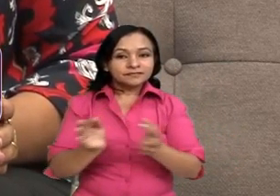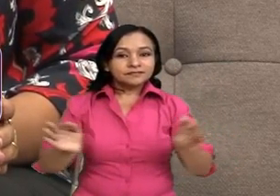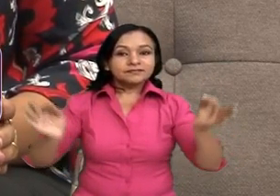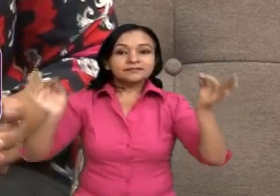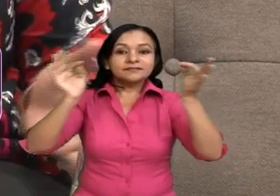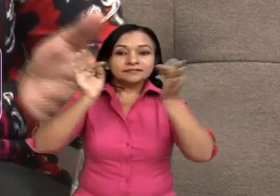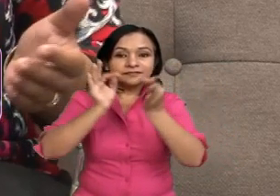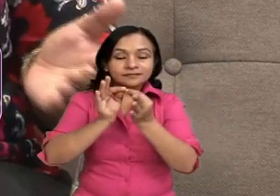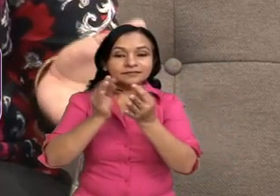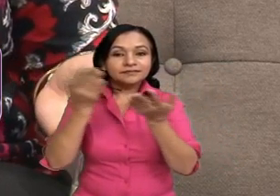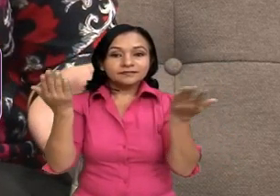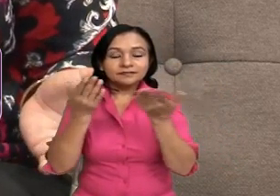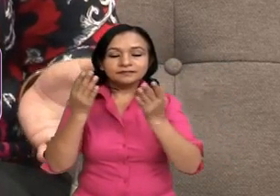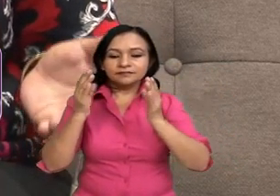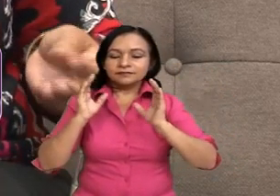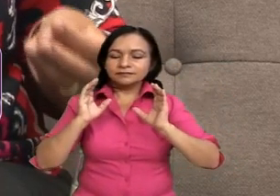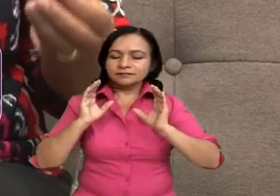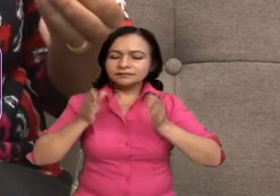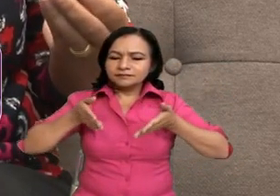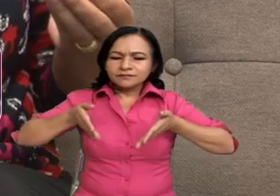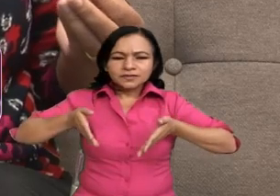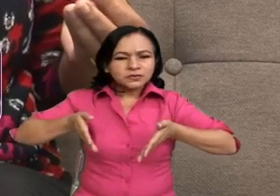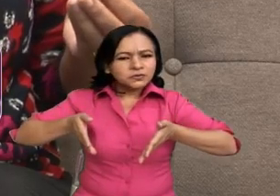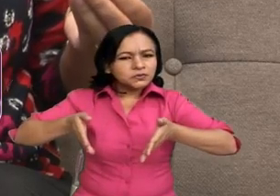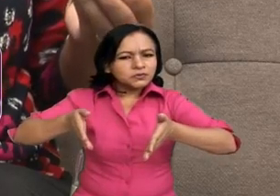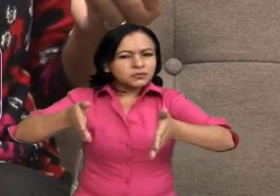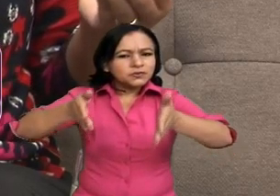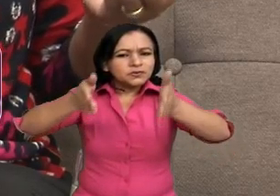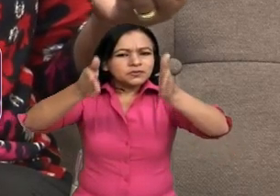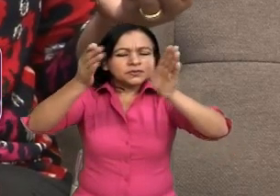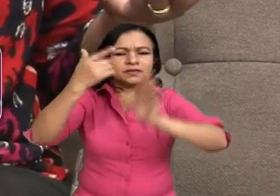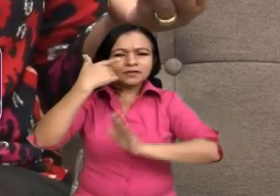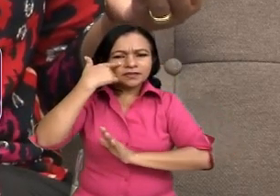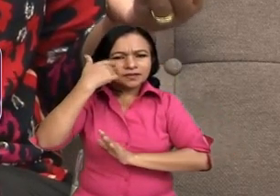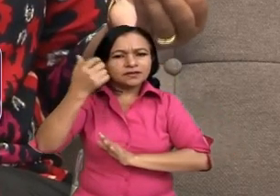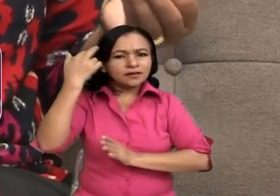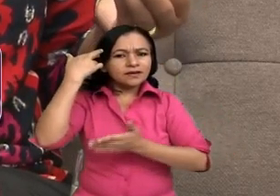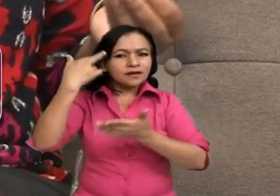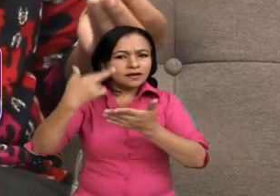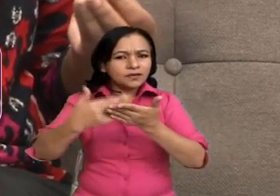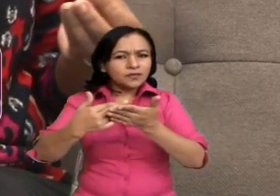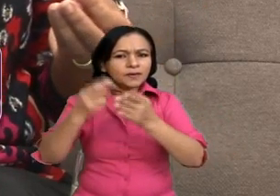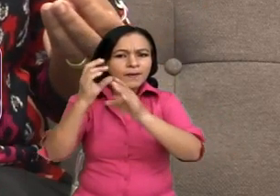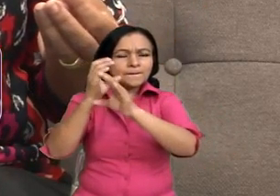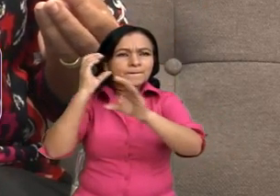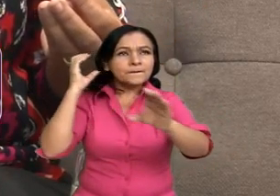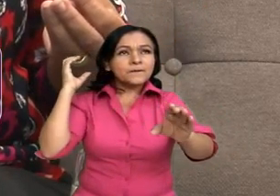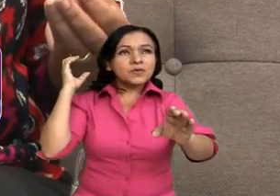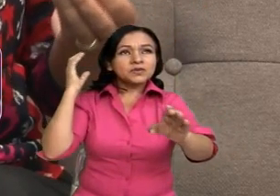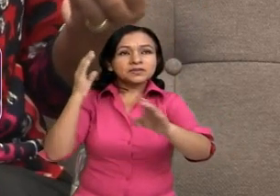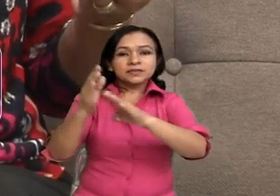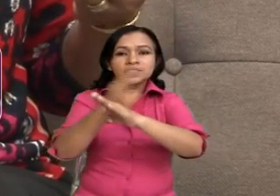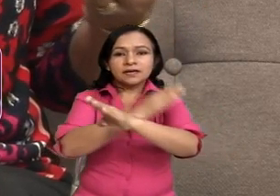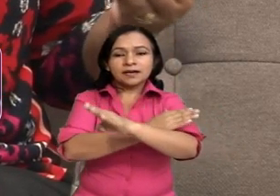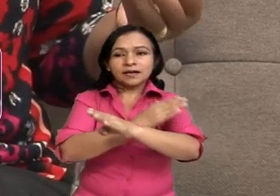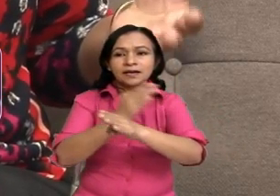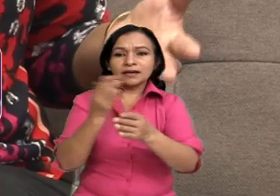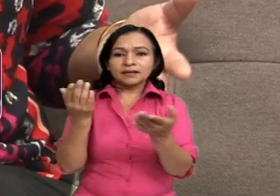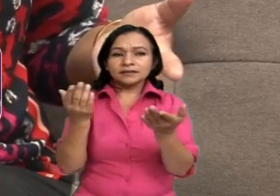esos aspectos, las carreteras. No sé si se recuerdan los buses que teníamos antes que llegara el comandante Daniel. No podías